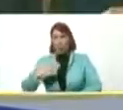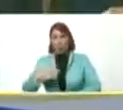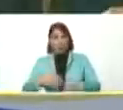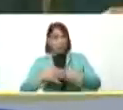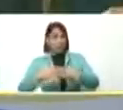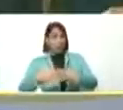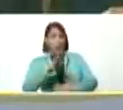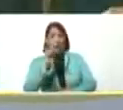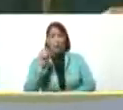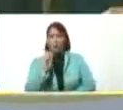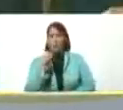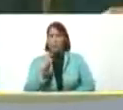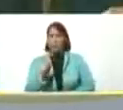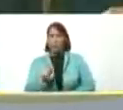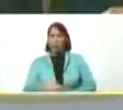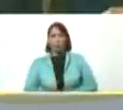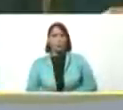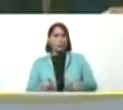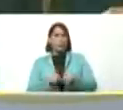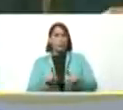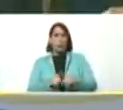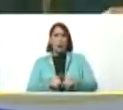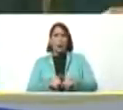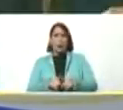sin parar. Un aló, presidente, pues.